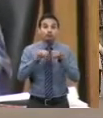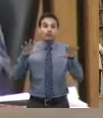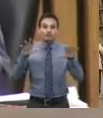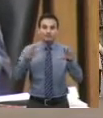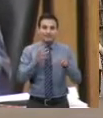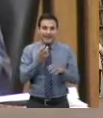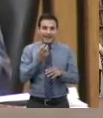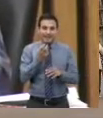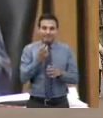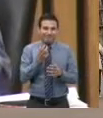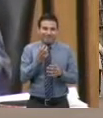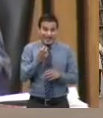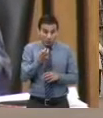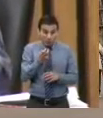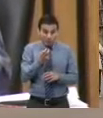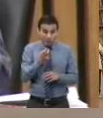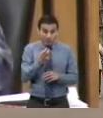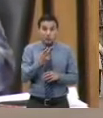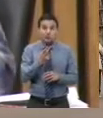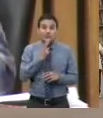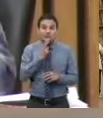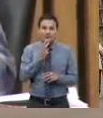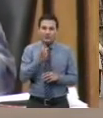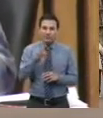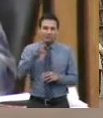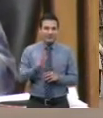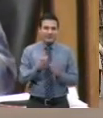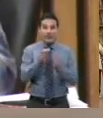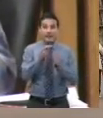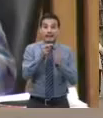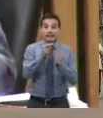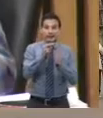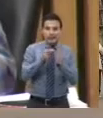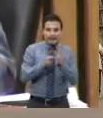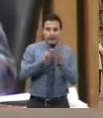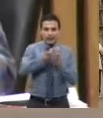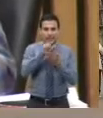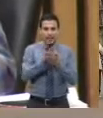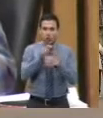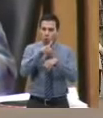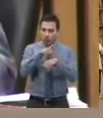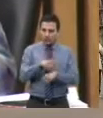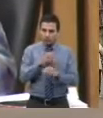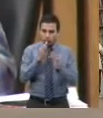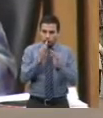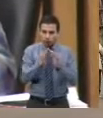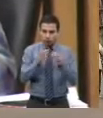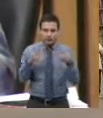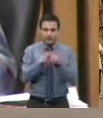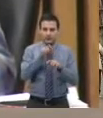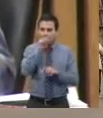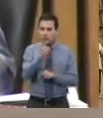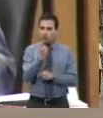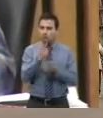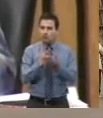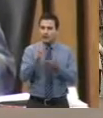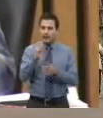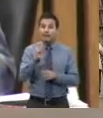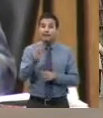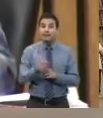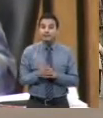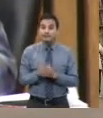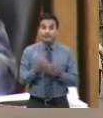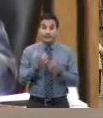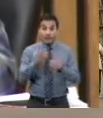particularmente. Implica una clara vulneración a los principios de legalidad, pero sobre todo y de forma más grave, a la equidad en